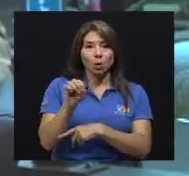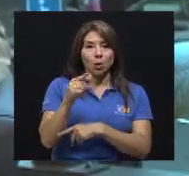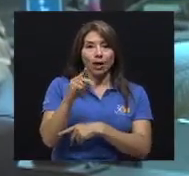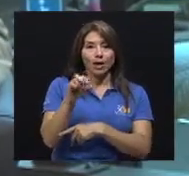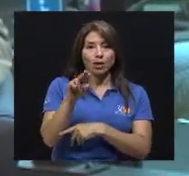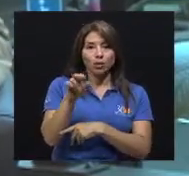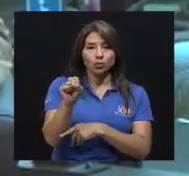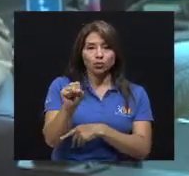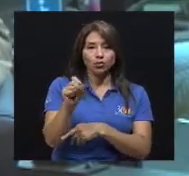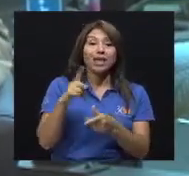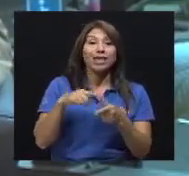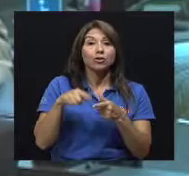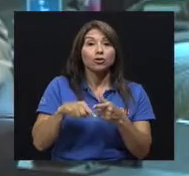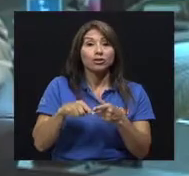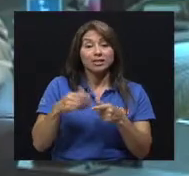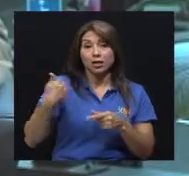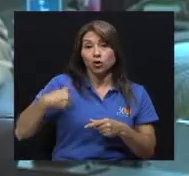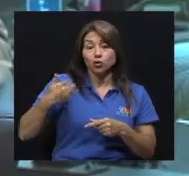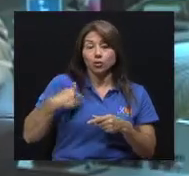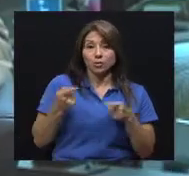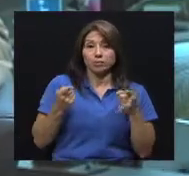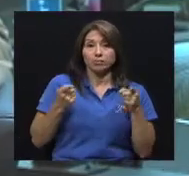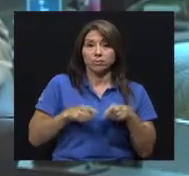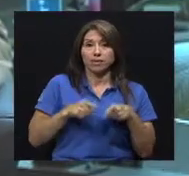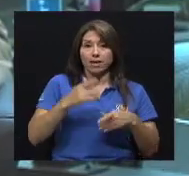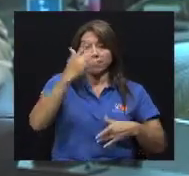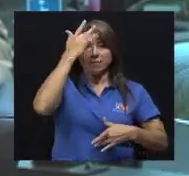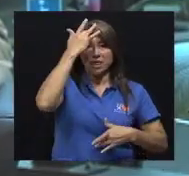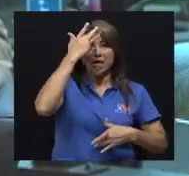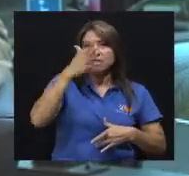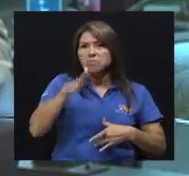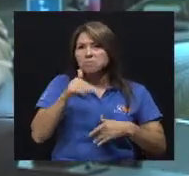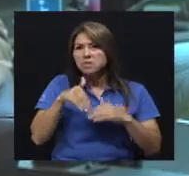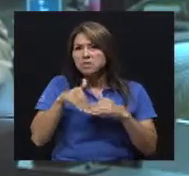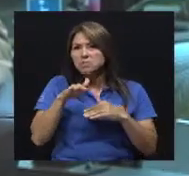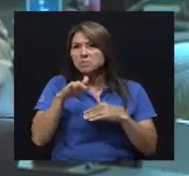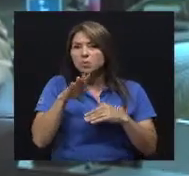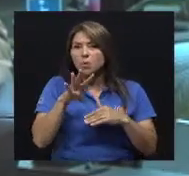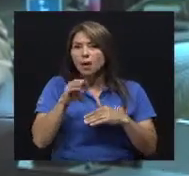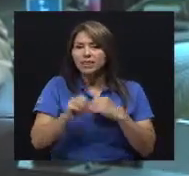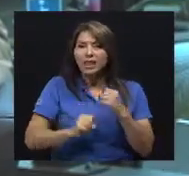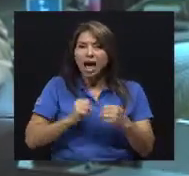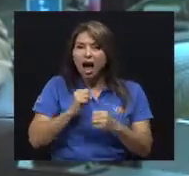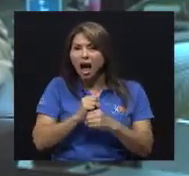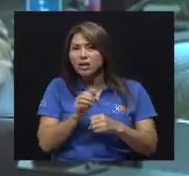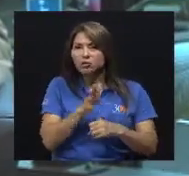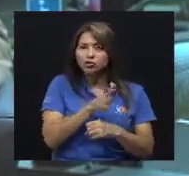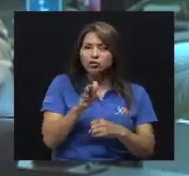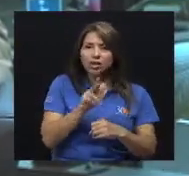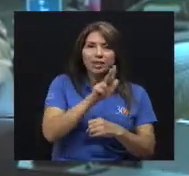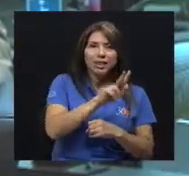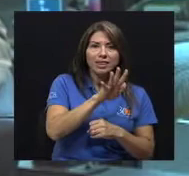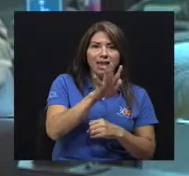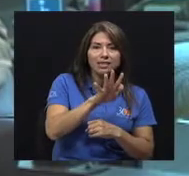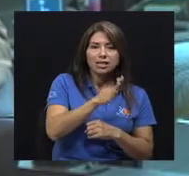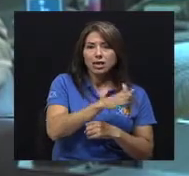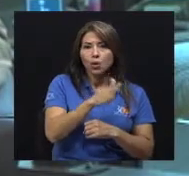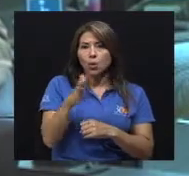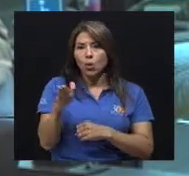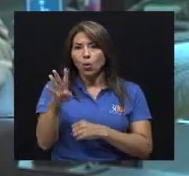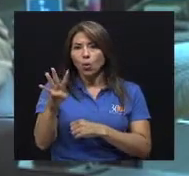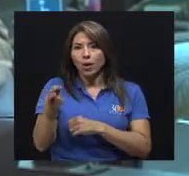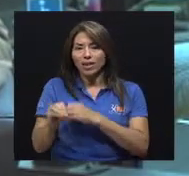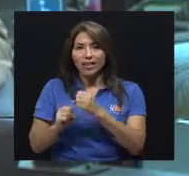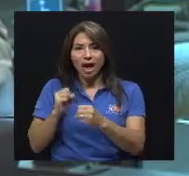a presentar la enfermedad o hacer síntomas por encima de los 40 años. 35, 40 años